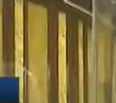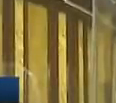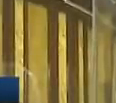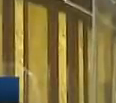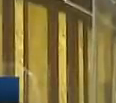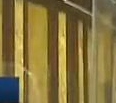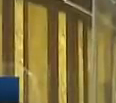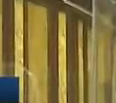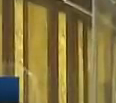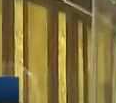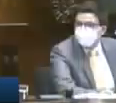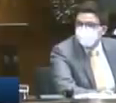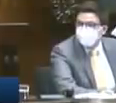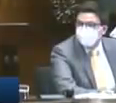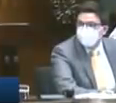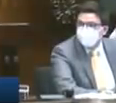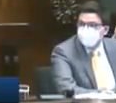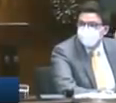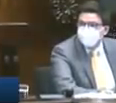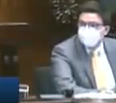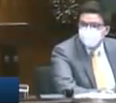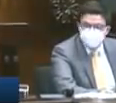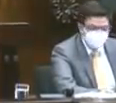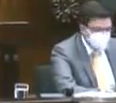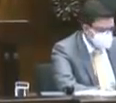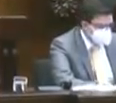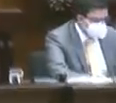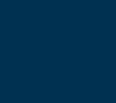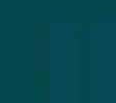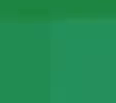el Pleno de la Asamblea votará o archivará esta ley.